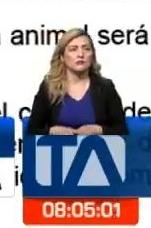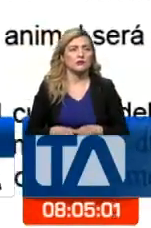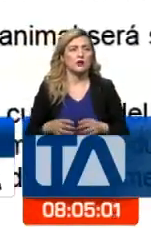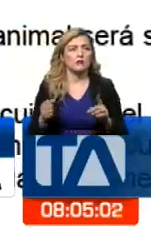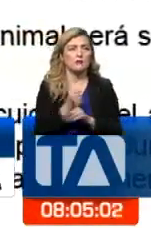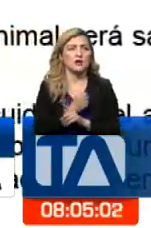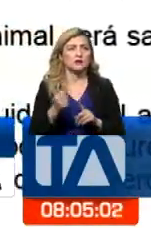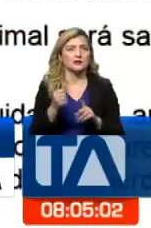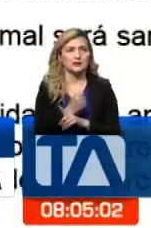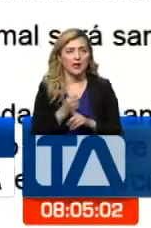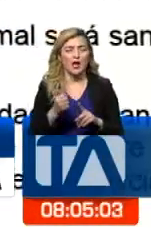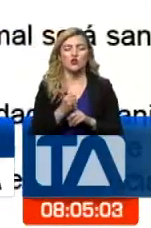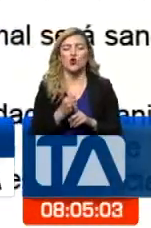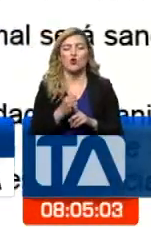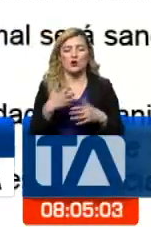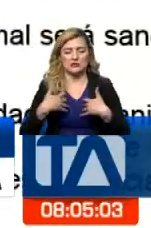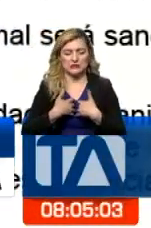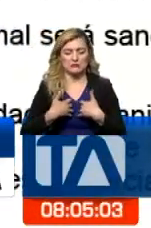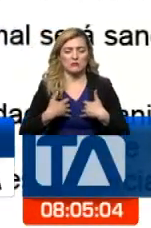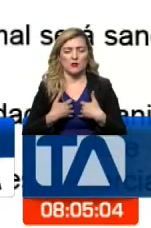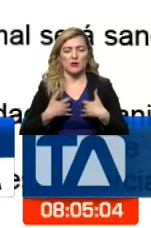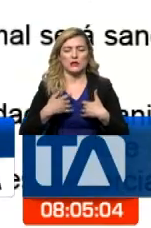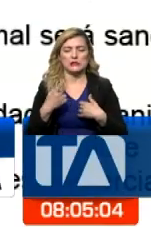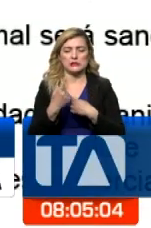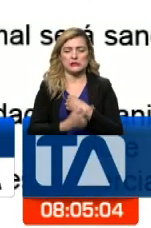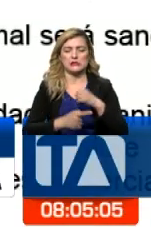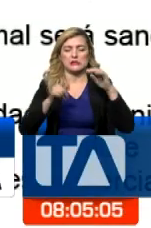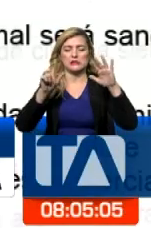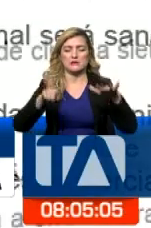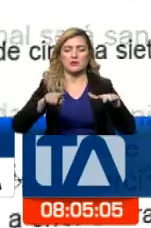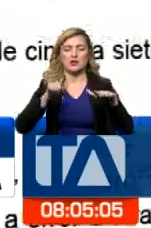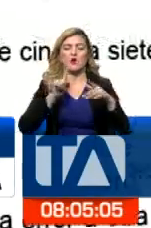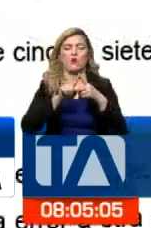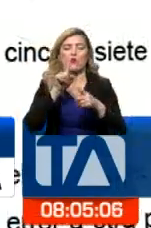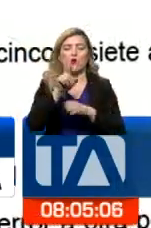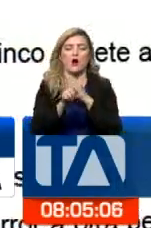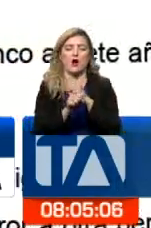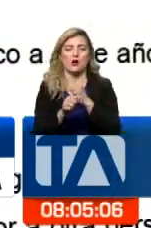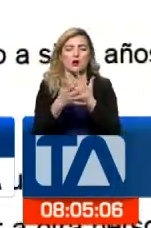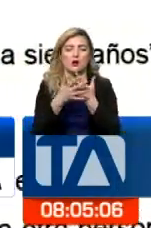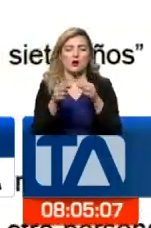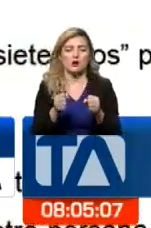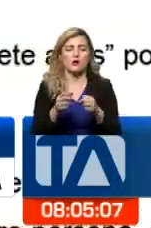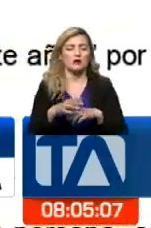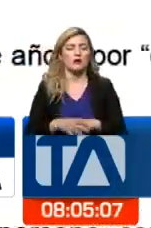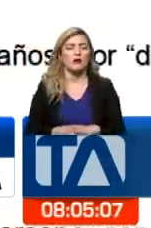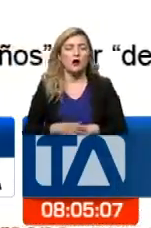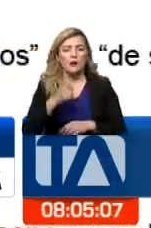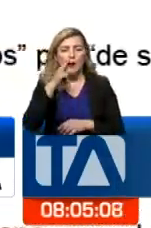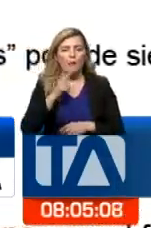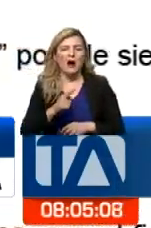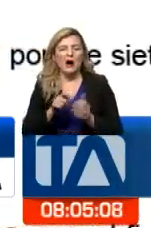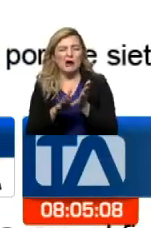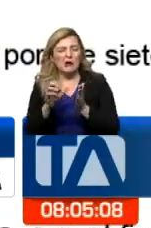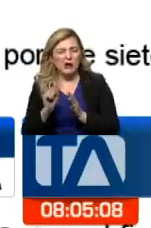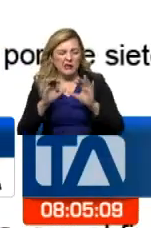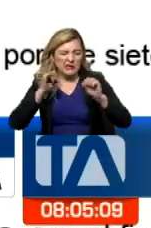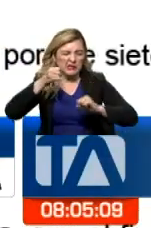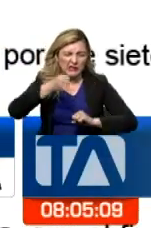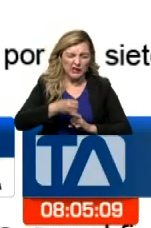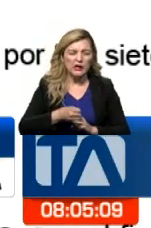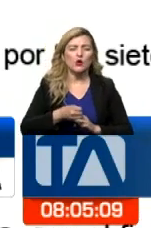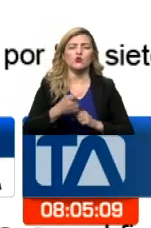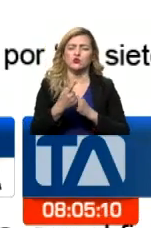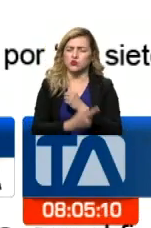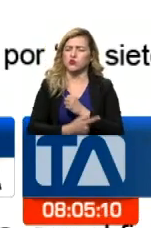animal, con una pena privativa de 6 meses a 1 año si existe tortura. Se reconoce al incesto como delito y tiene una pena de